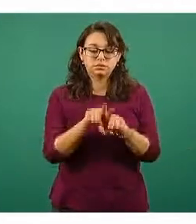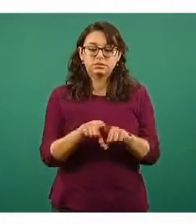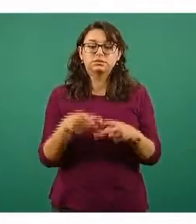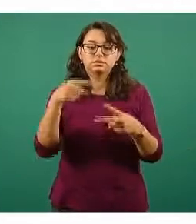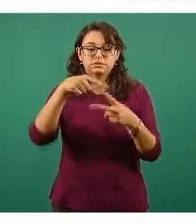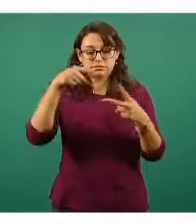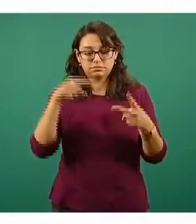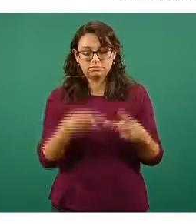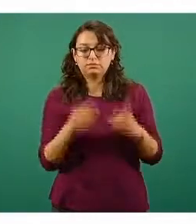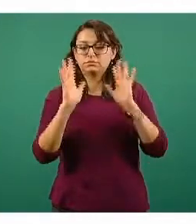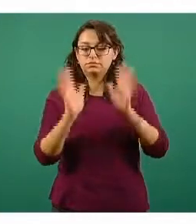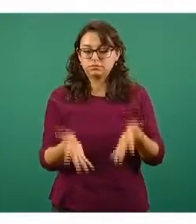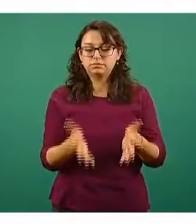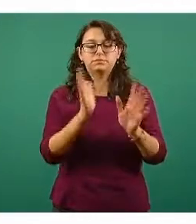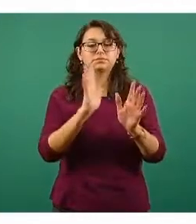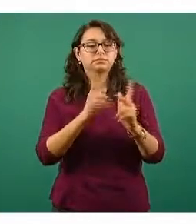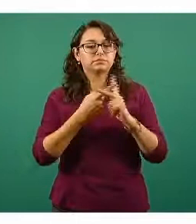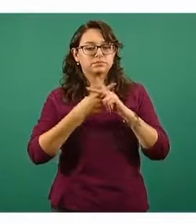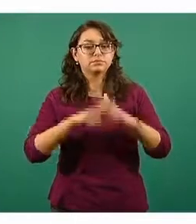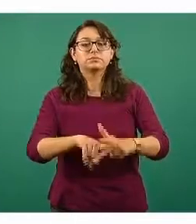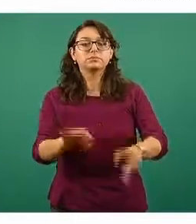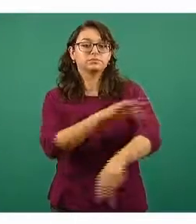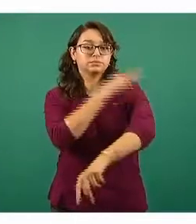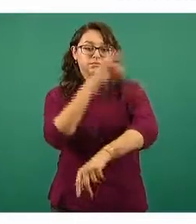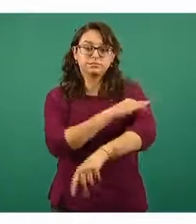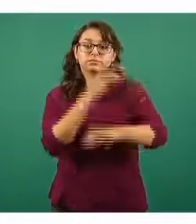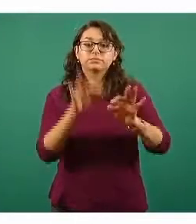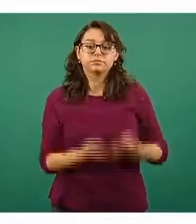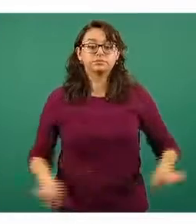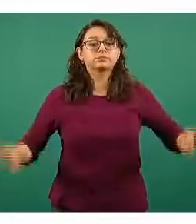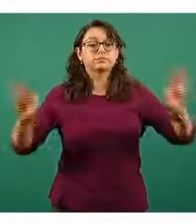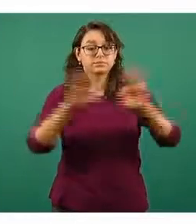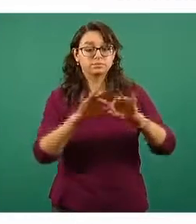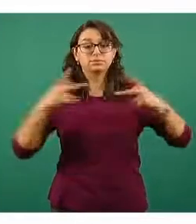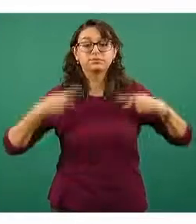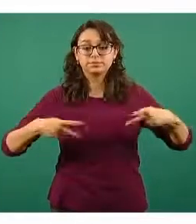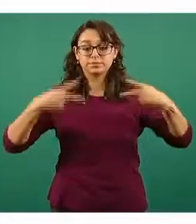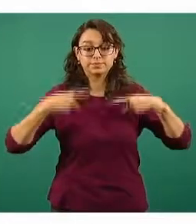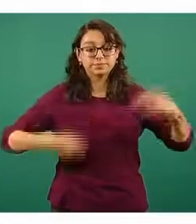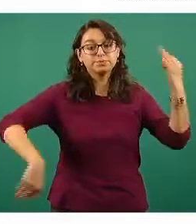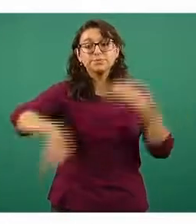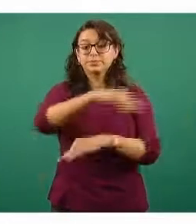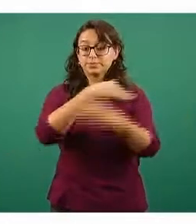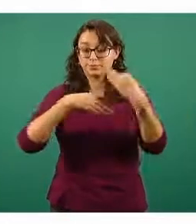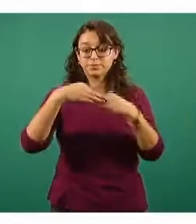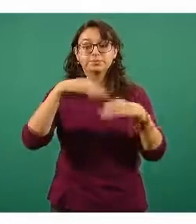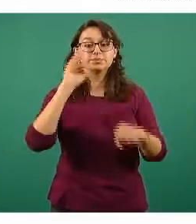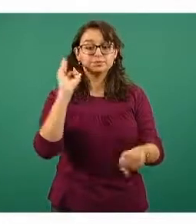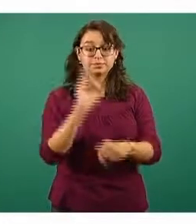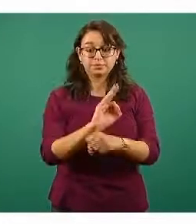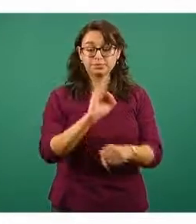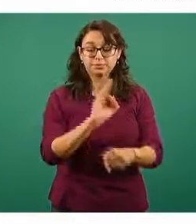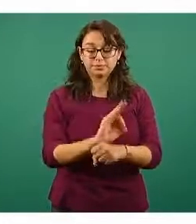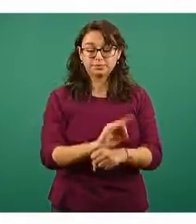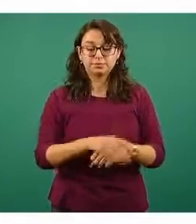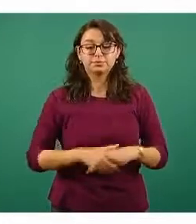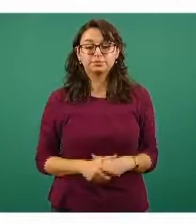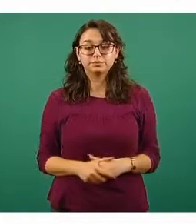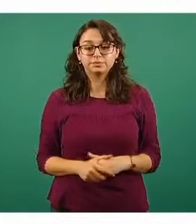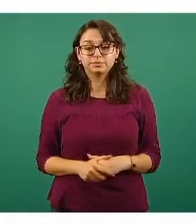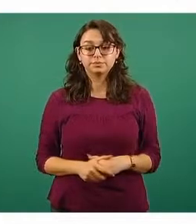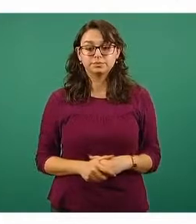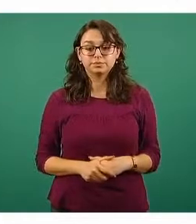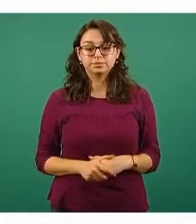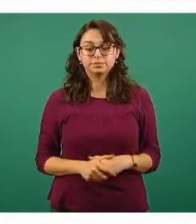han sido seleccionados por su importancia, por la importancia de protegerles a todos los colegas, los equipos de